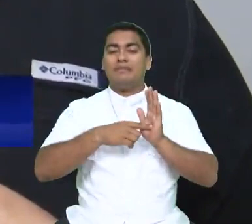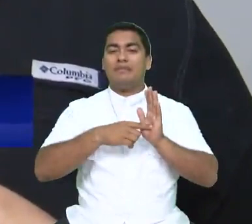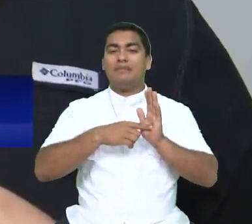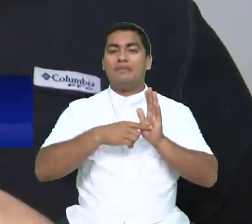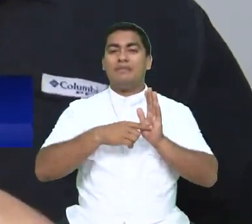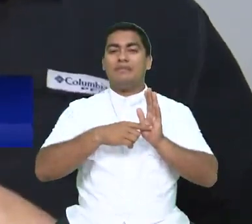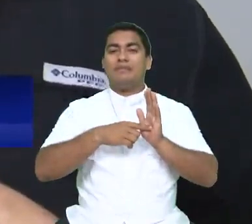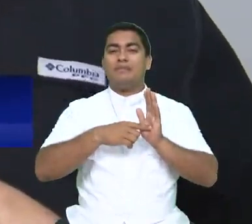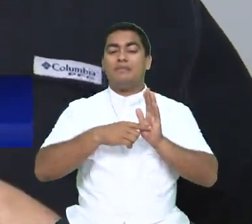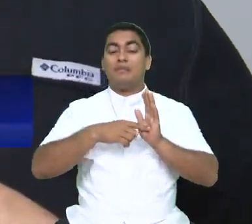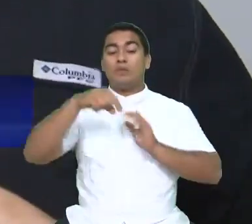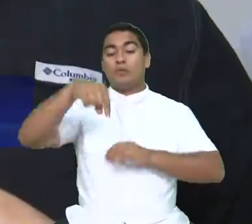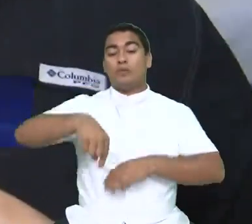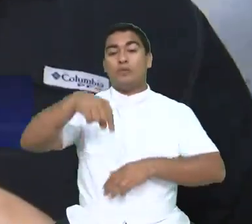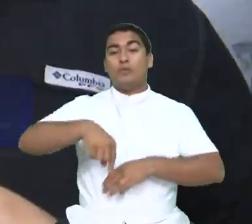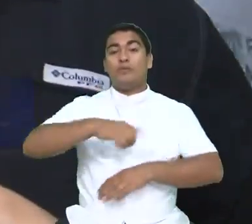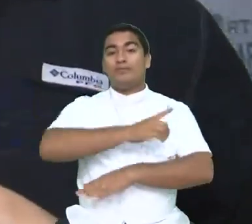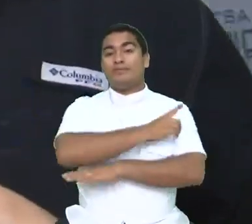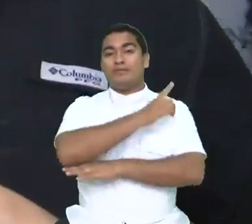de que hoy